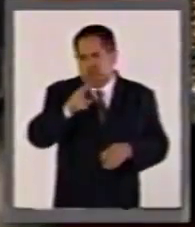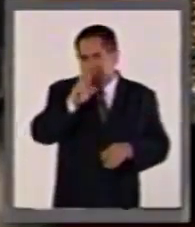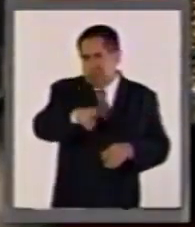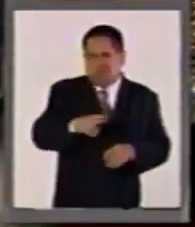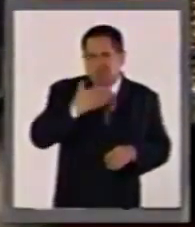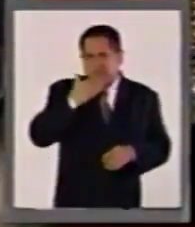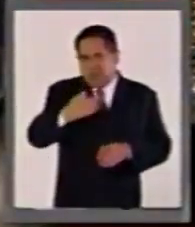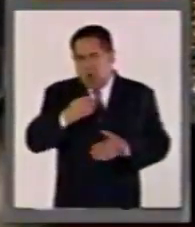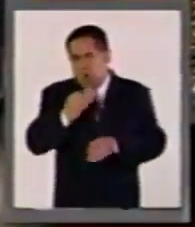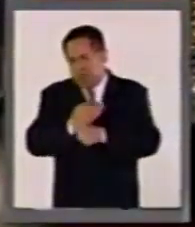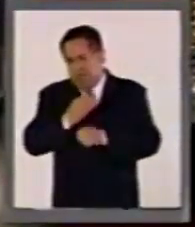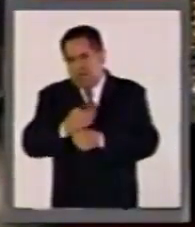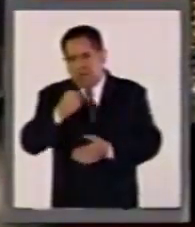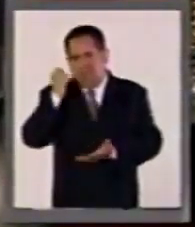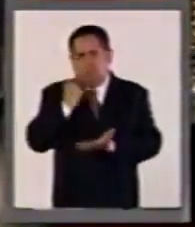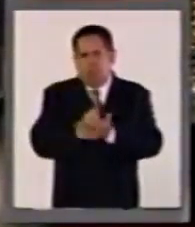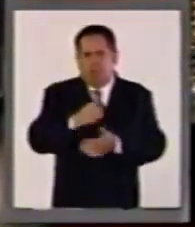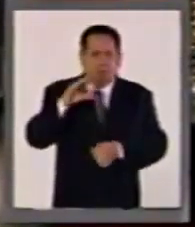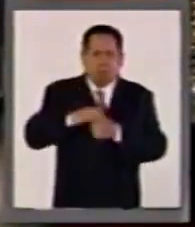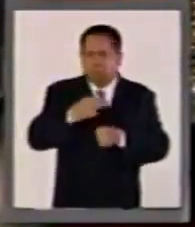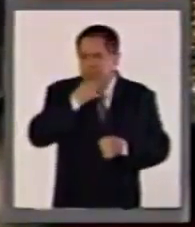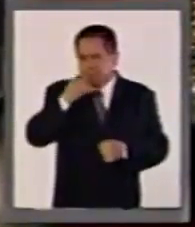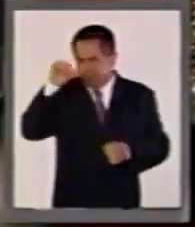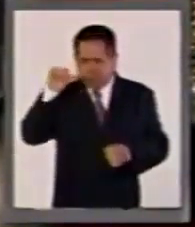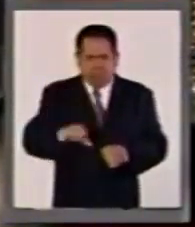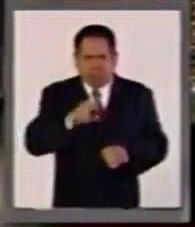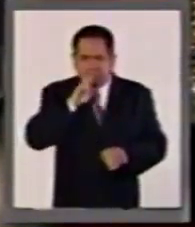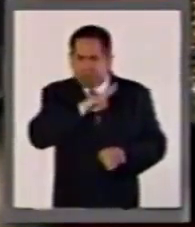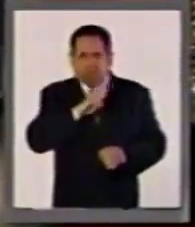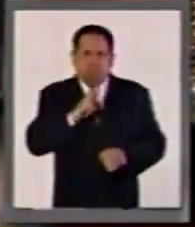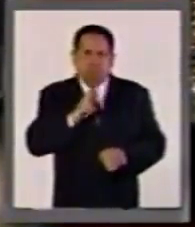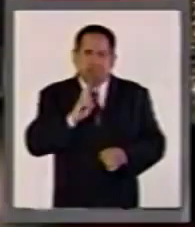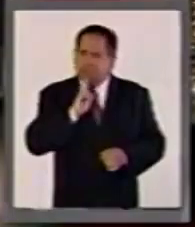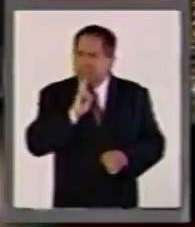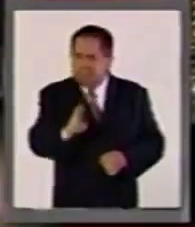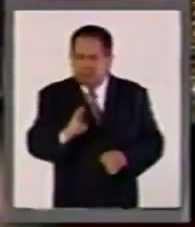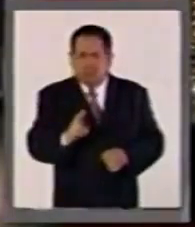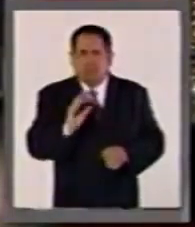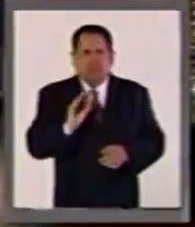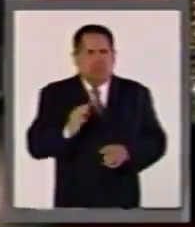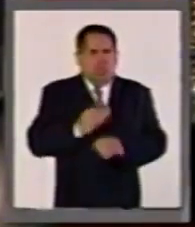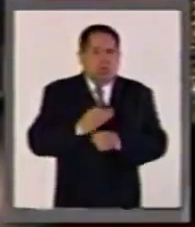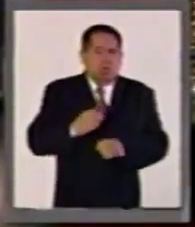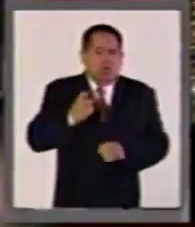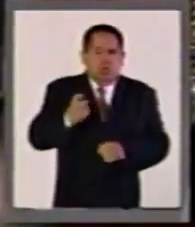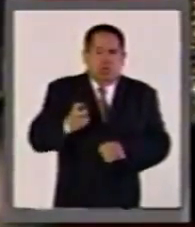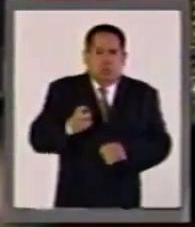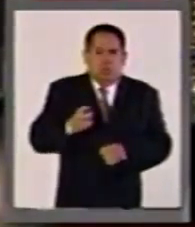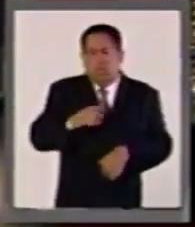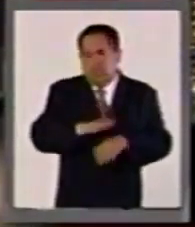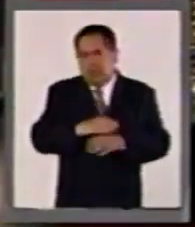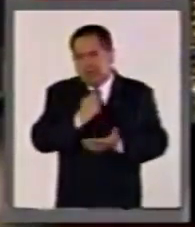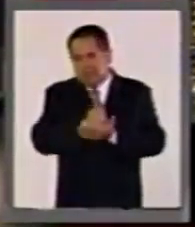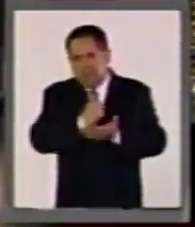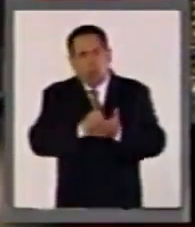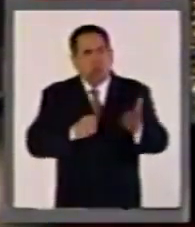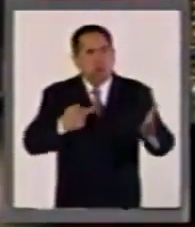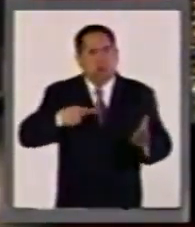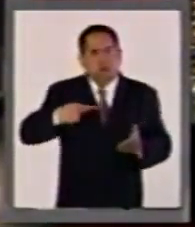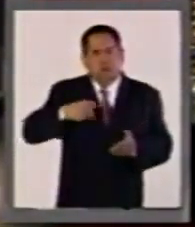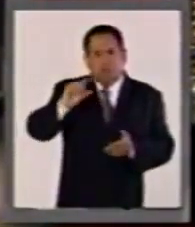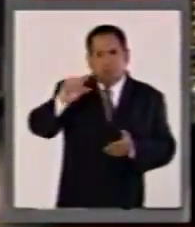que se apruebe por hoy urgente resolución y, por supuesto, les exijamos a las